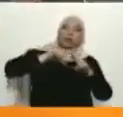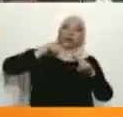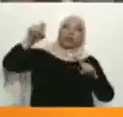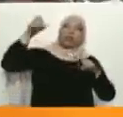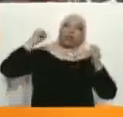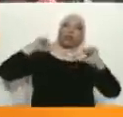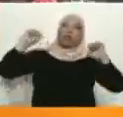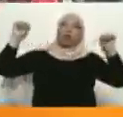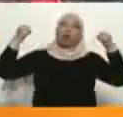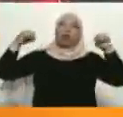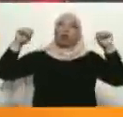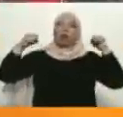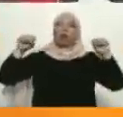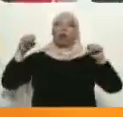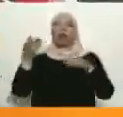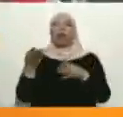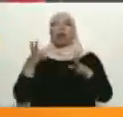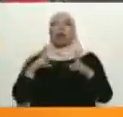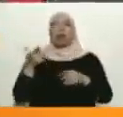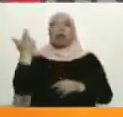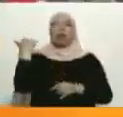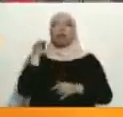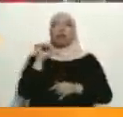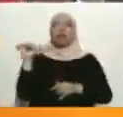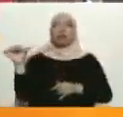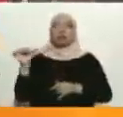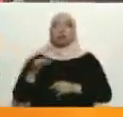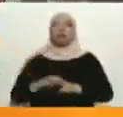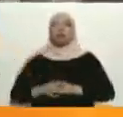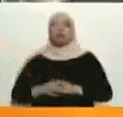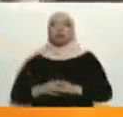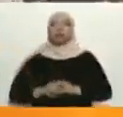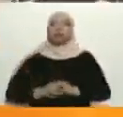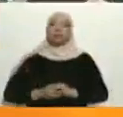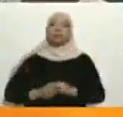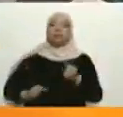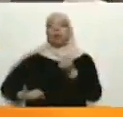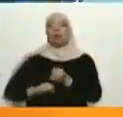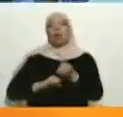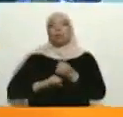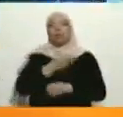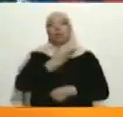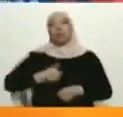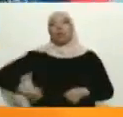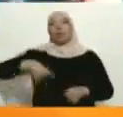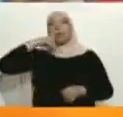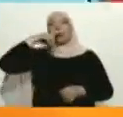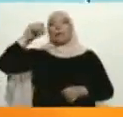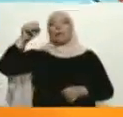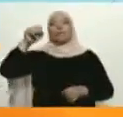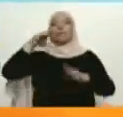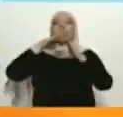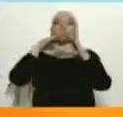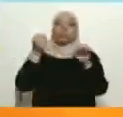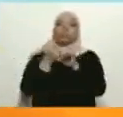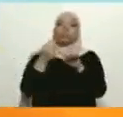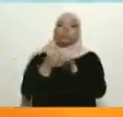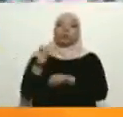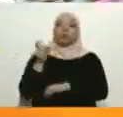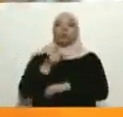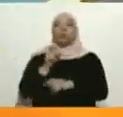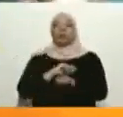que fue activado recientemente la semana pasada con Gracias al apoyo de nuestro presidente los recursos y bueno y toda la logística que fue